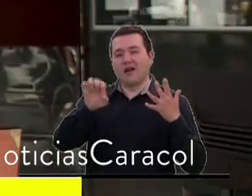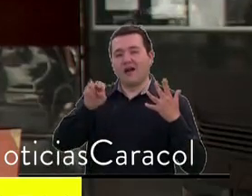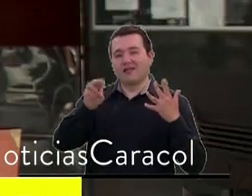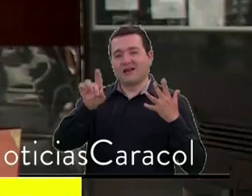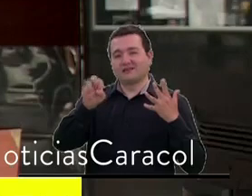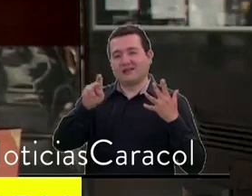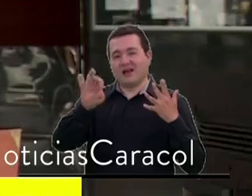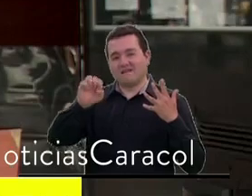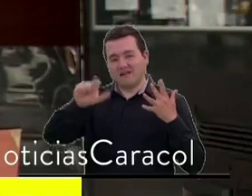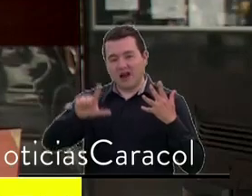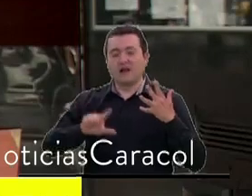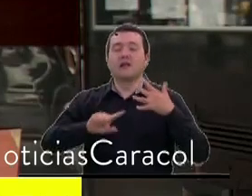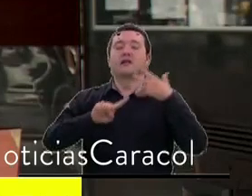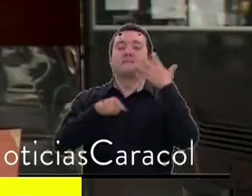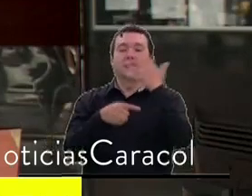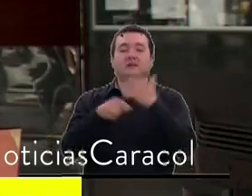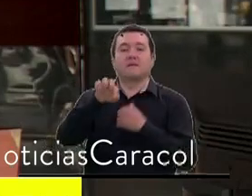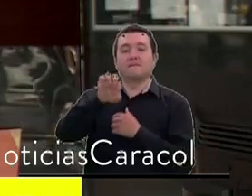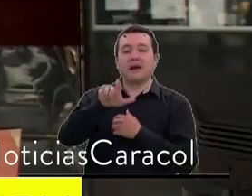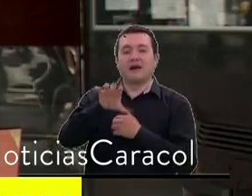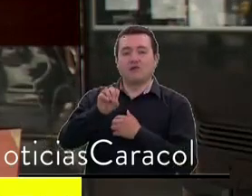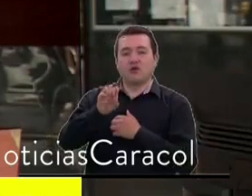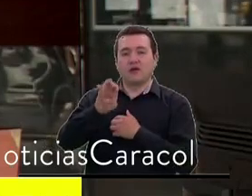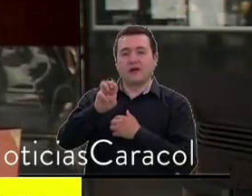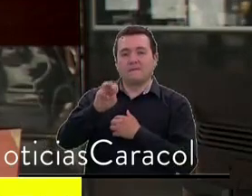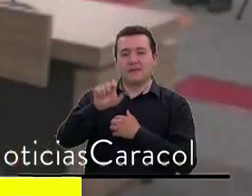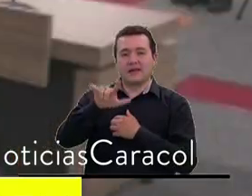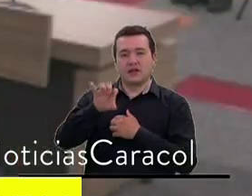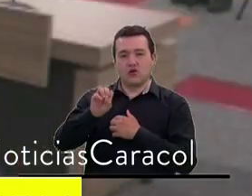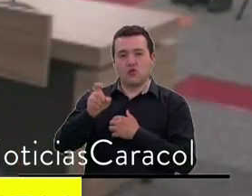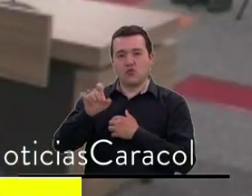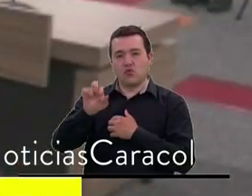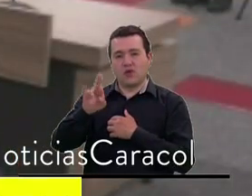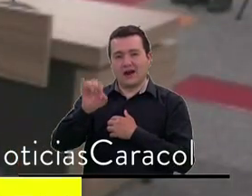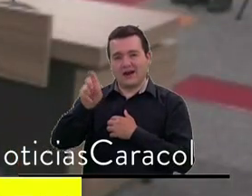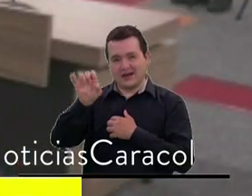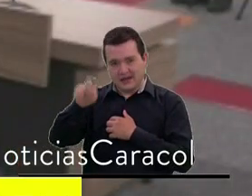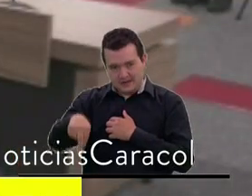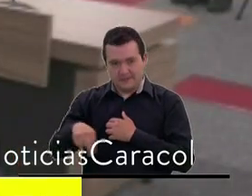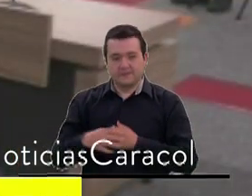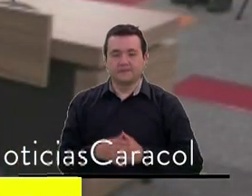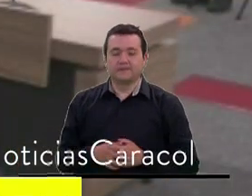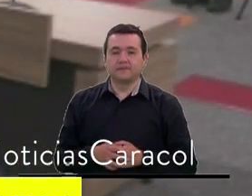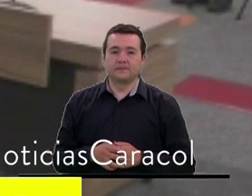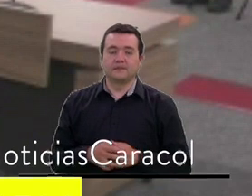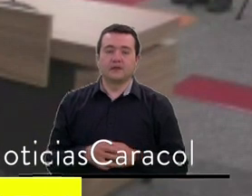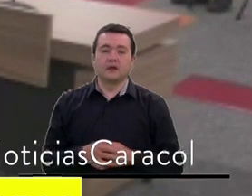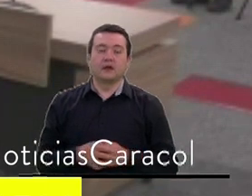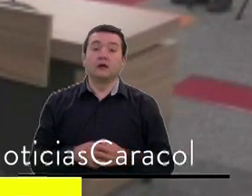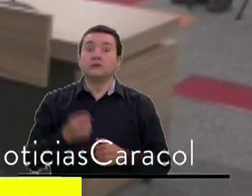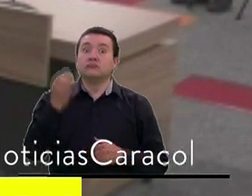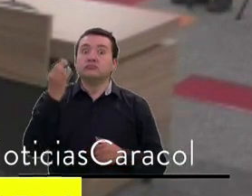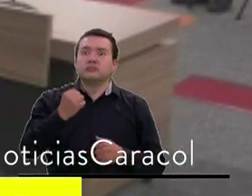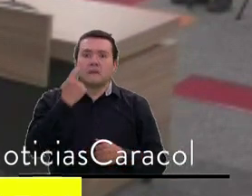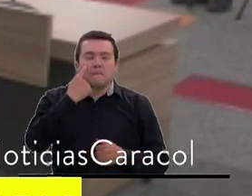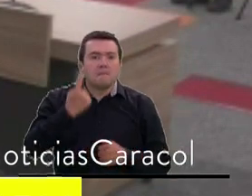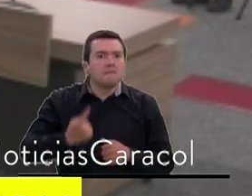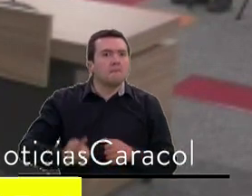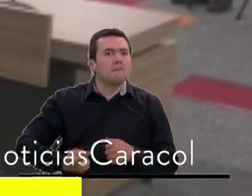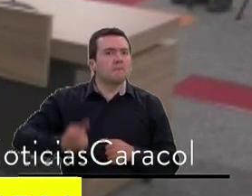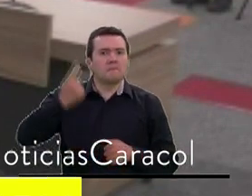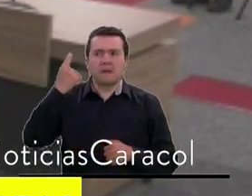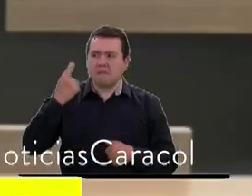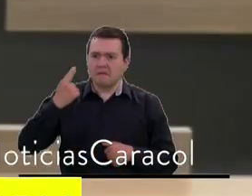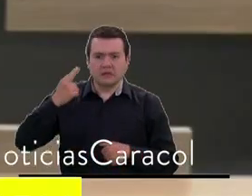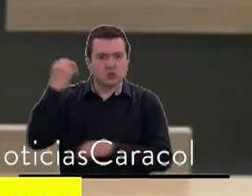a la Cámara Pablo Emilio Guarín. El doctor Iván González. Por primera vez en la historia del país, el